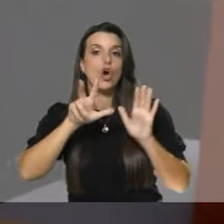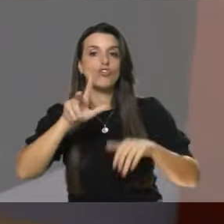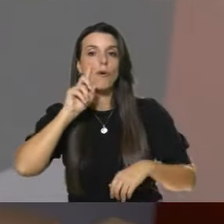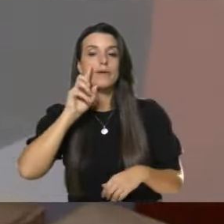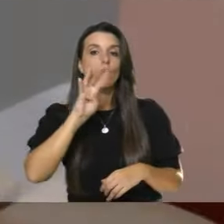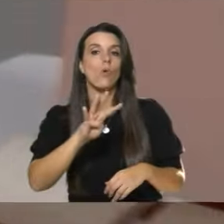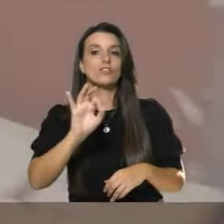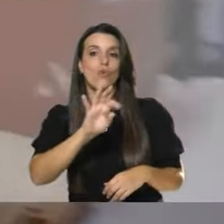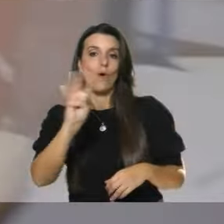8404 votos